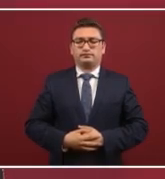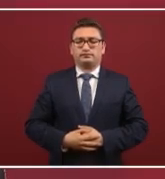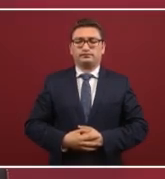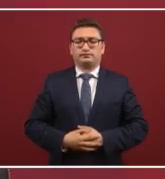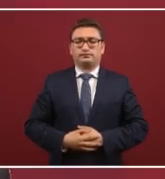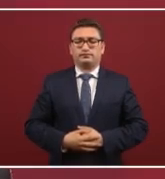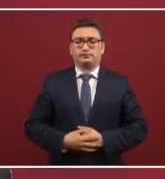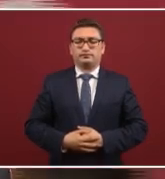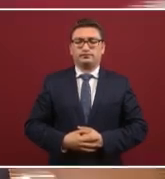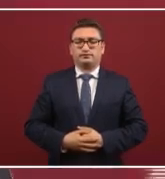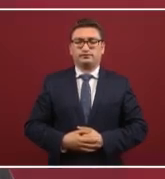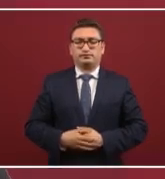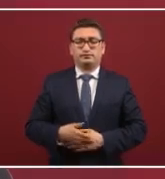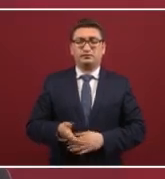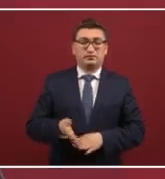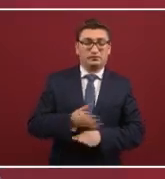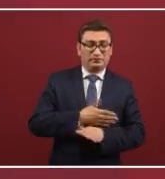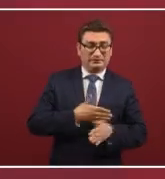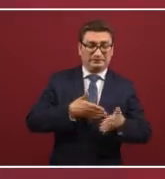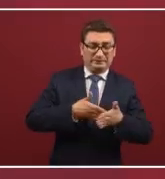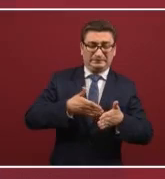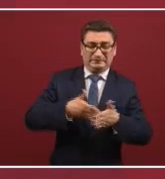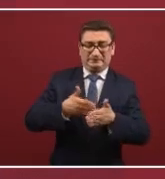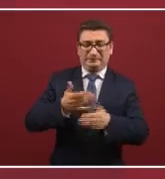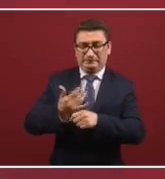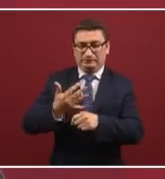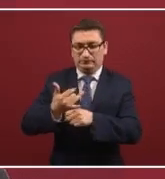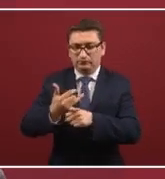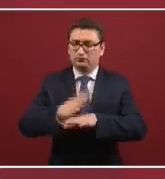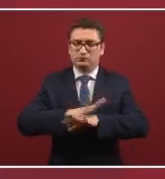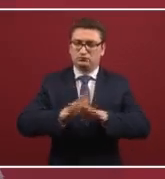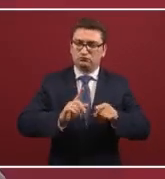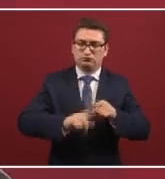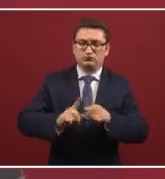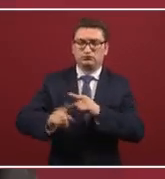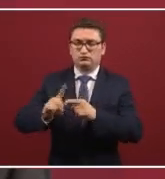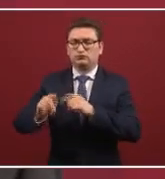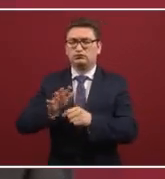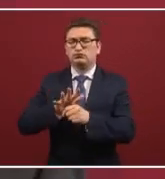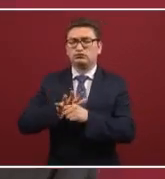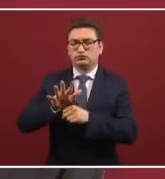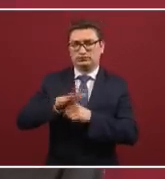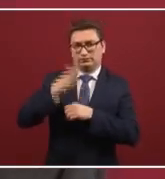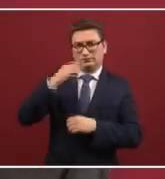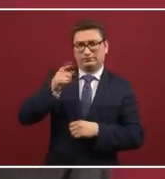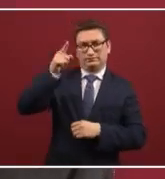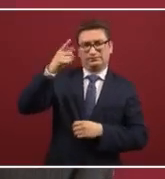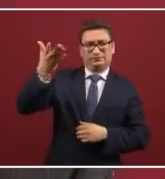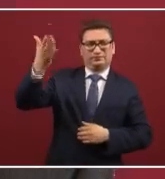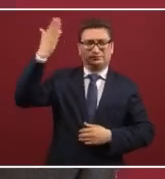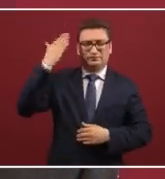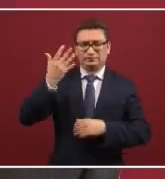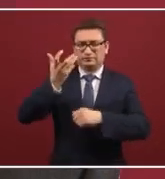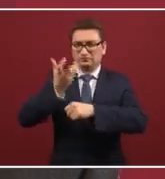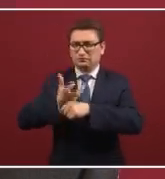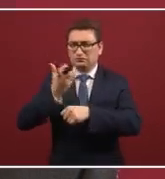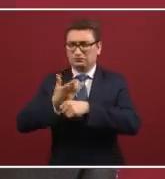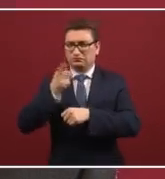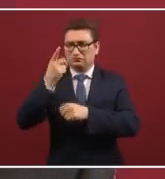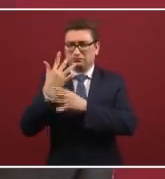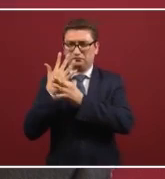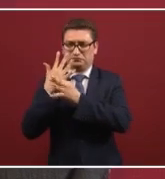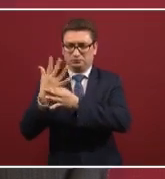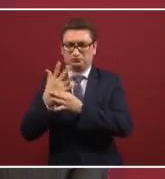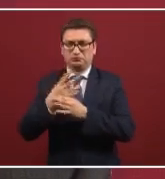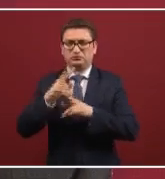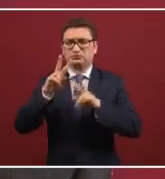que impedían que esto iniciase, especialmente las disposiciones que Estados Unidos tomó respecto a la